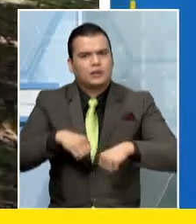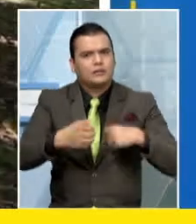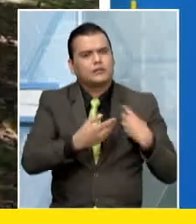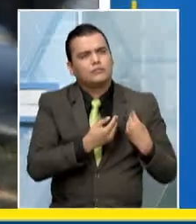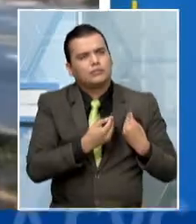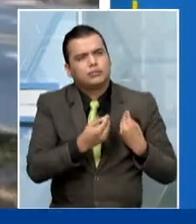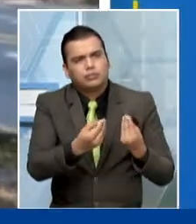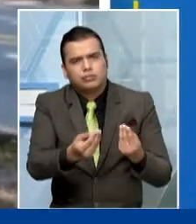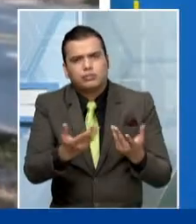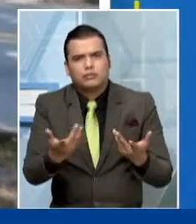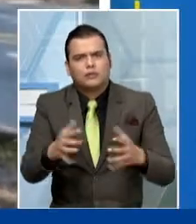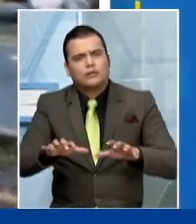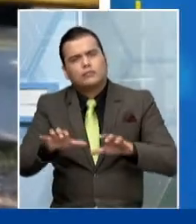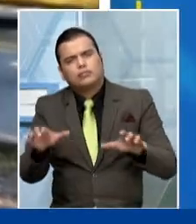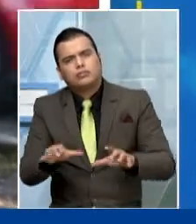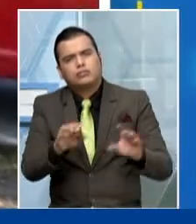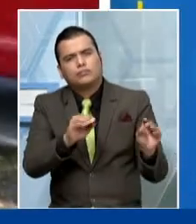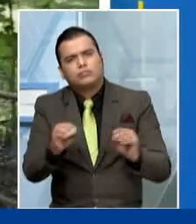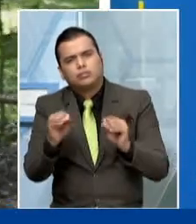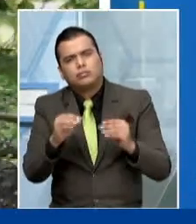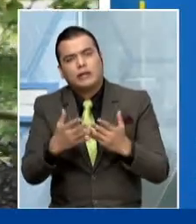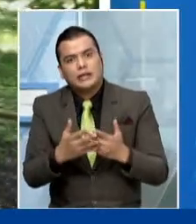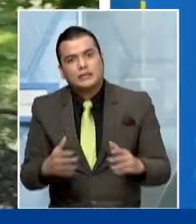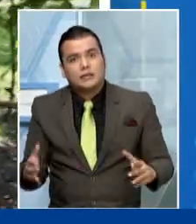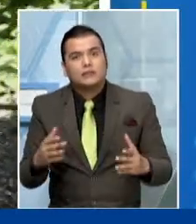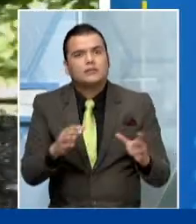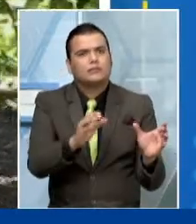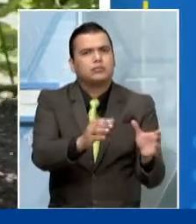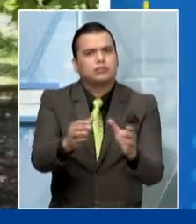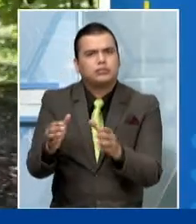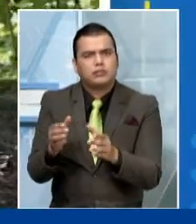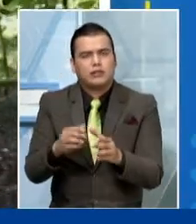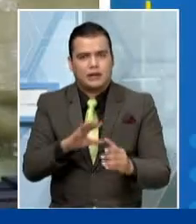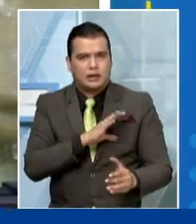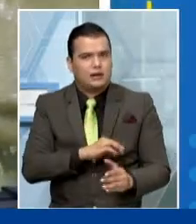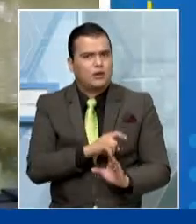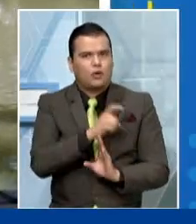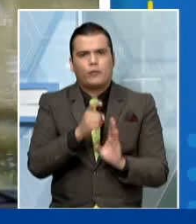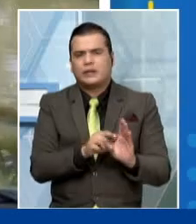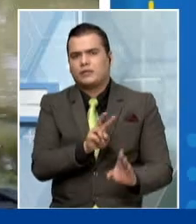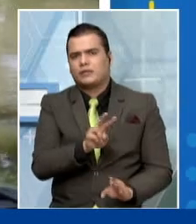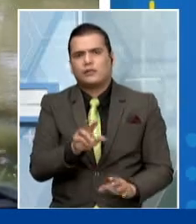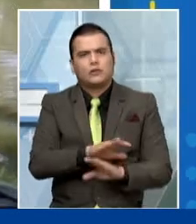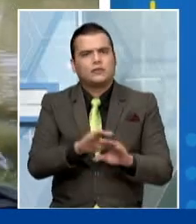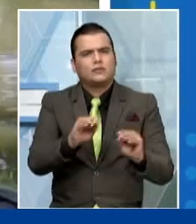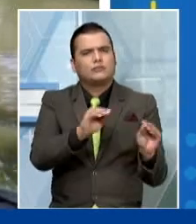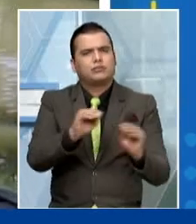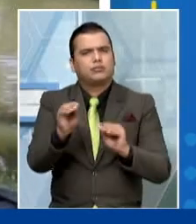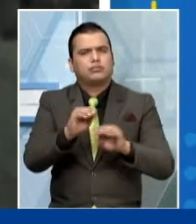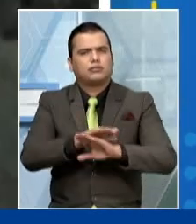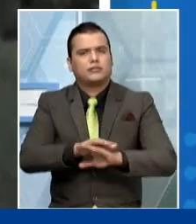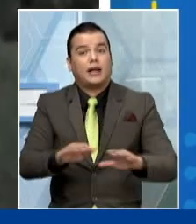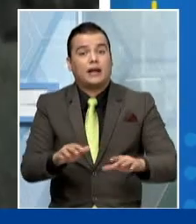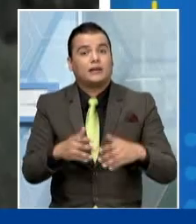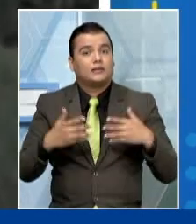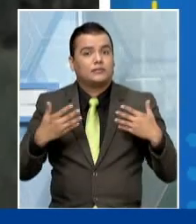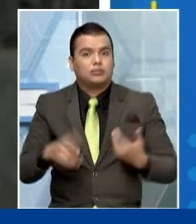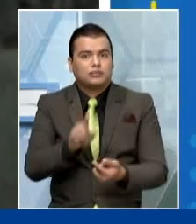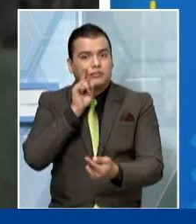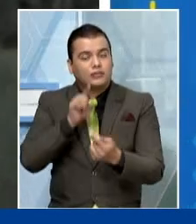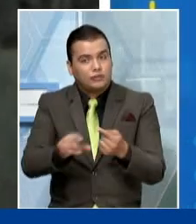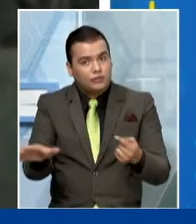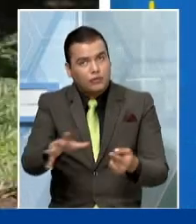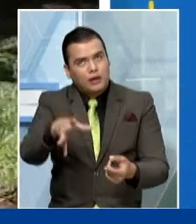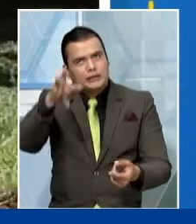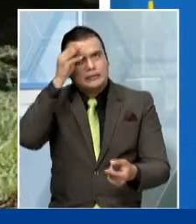de conciencia ciudadana en obra verde ha llegado a las 22 comunas de la ciudad para resaltar la importancia de los ecoparques y pulmones verdes con el fin de incentivar su